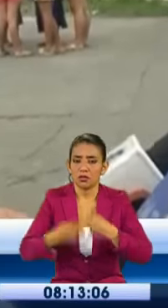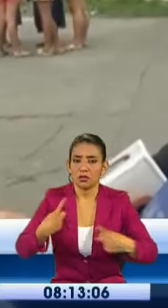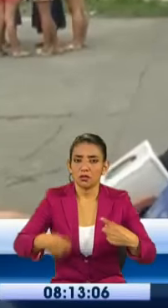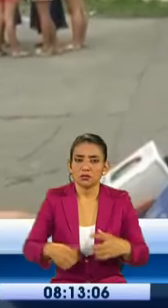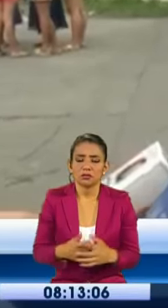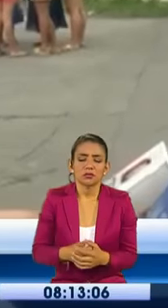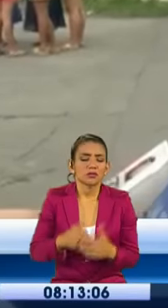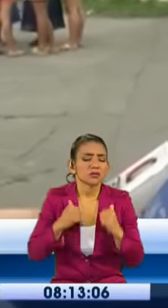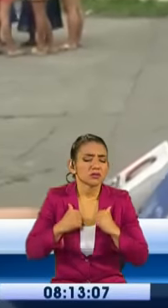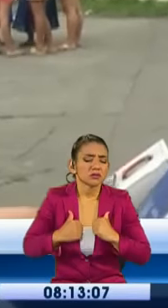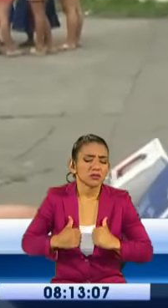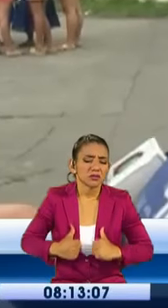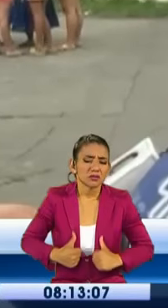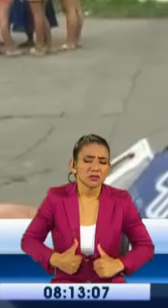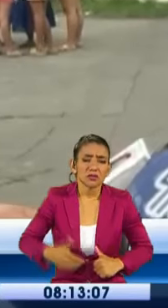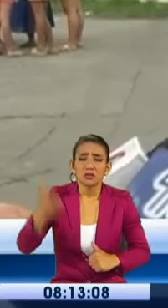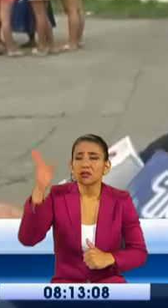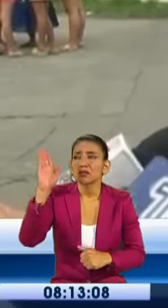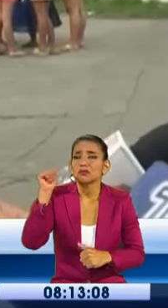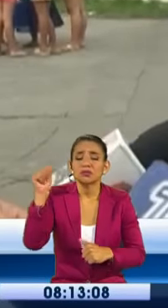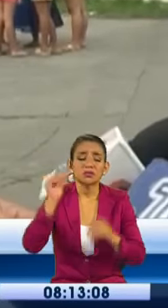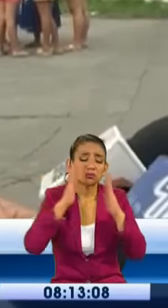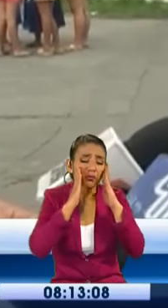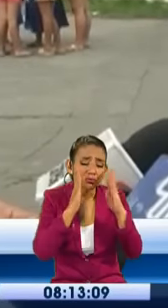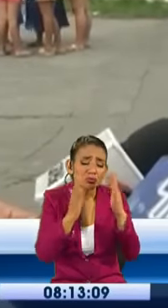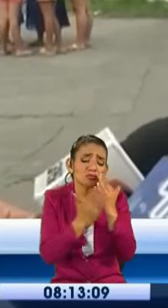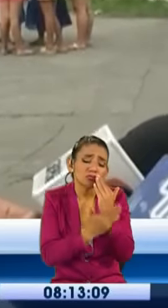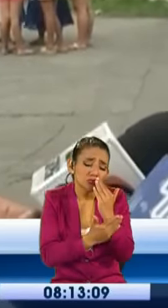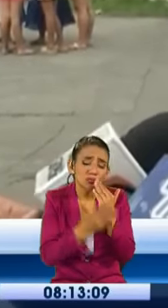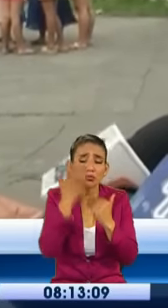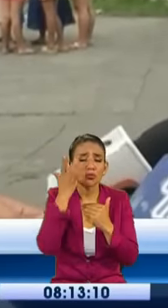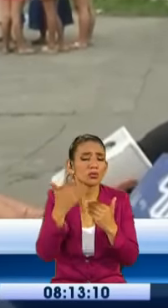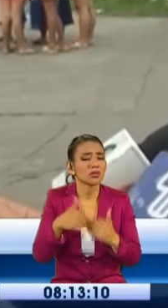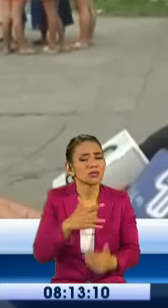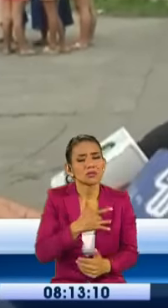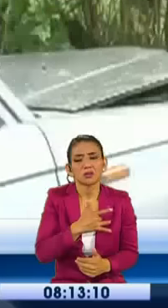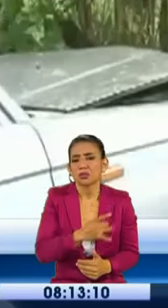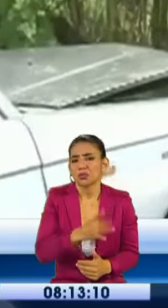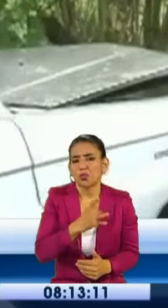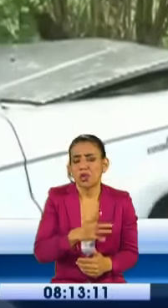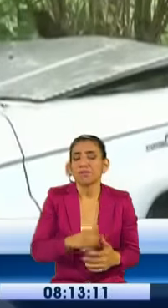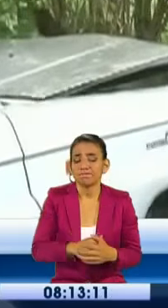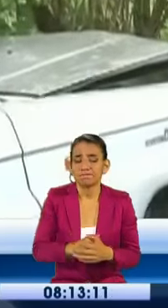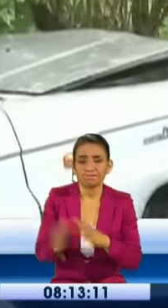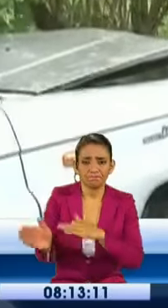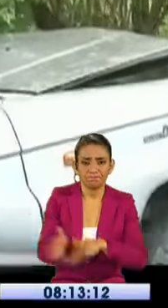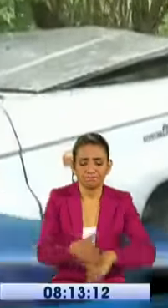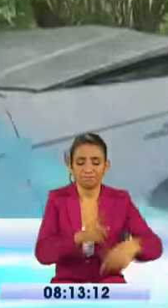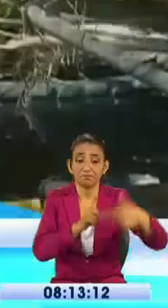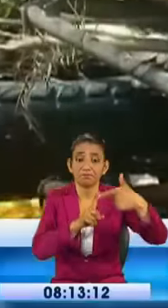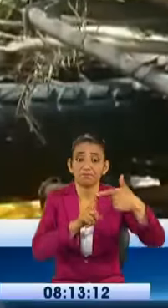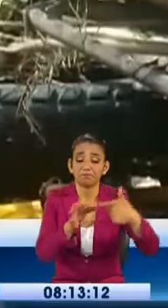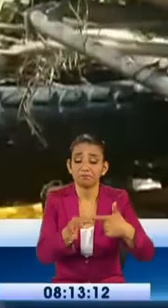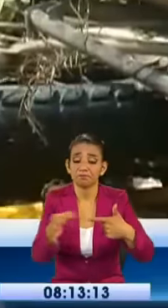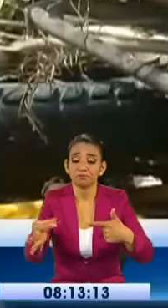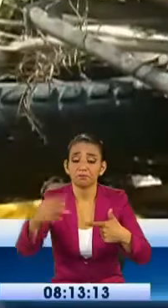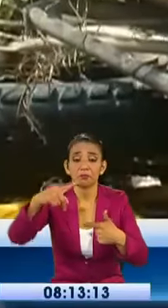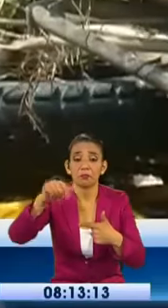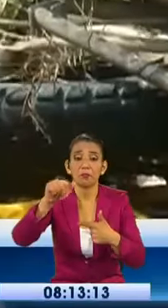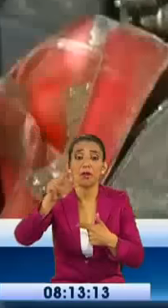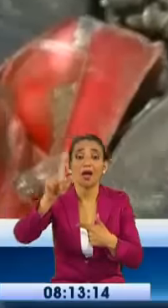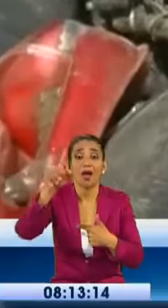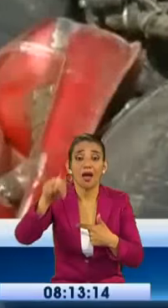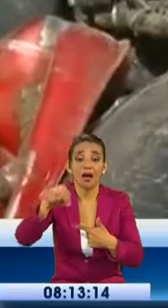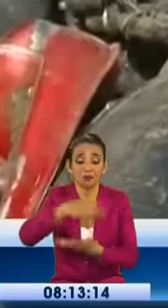Dios mismo dando consuelo, fortaleza, porque la verdad que es algo muy doloroso. En el cantón Paján de la provincia de Manabí, una